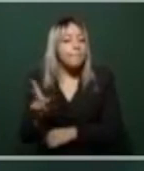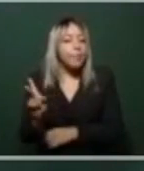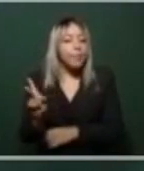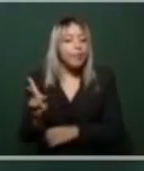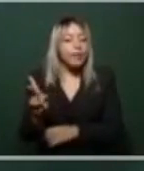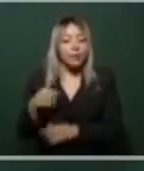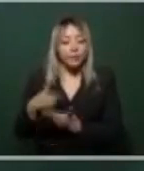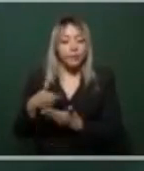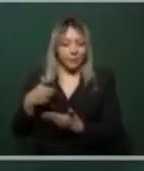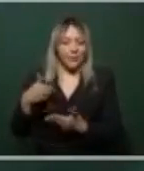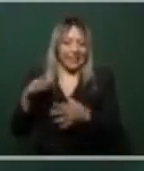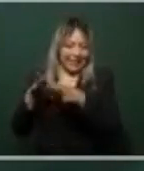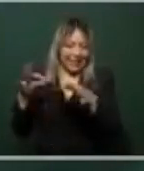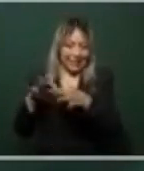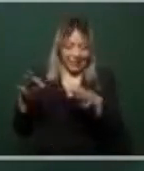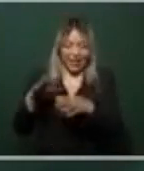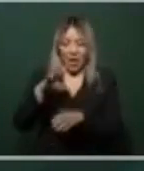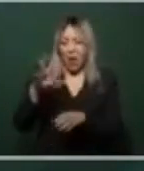les decía, son